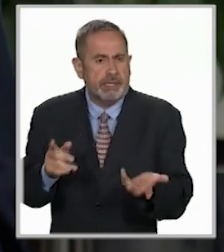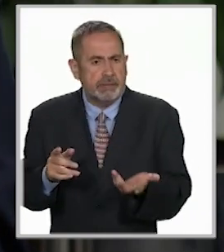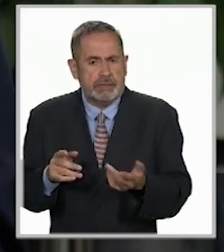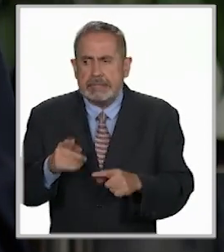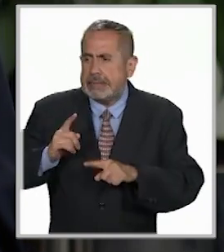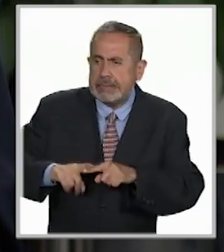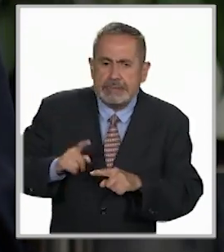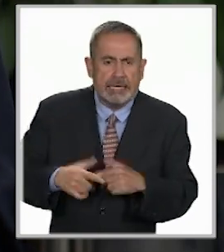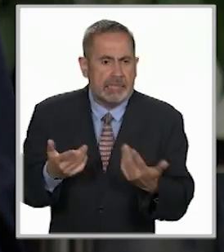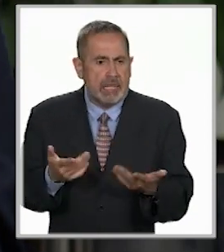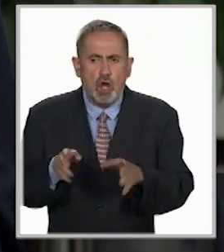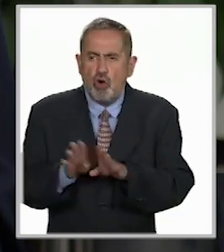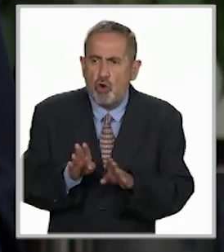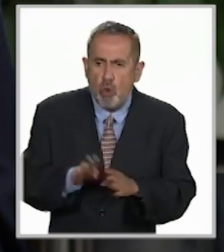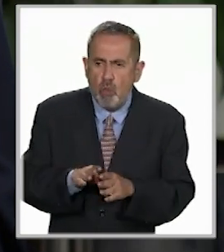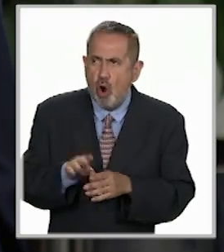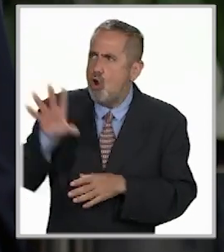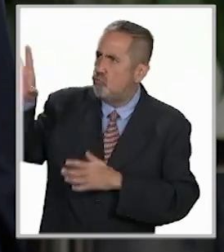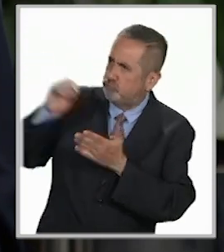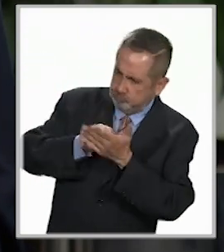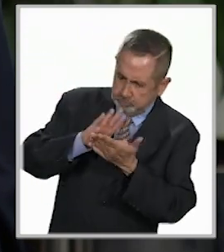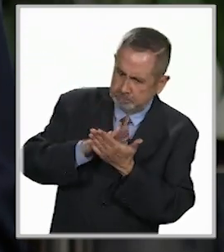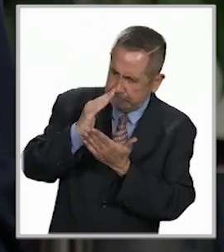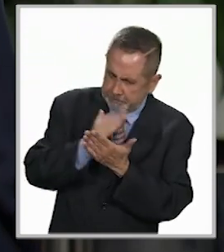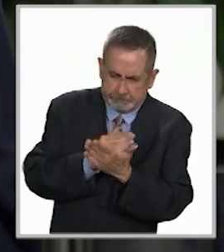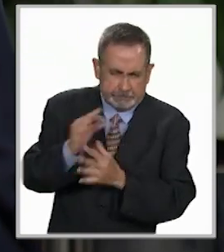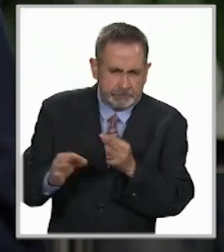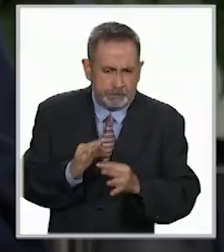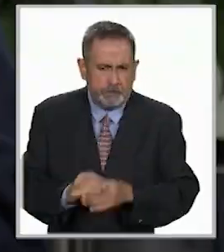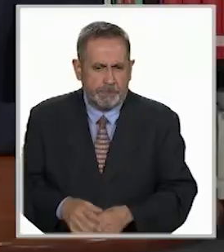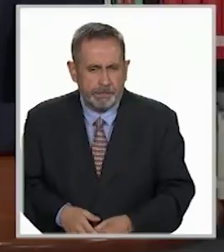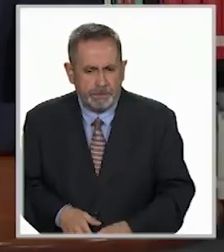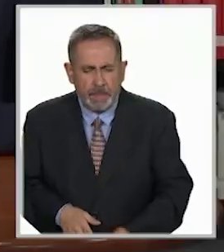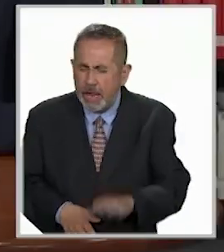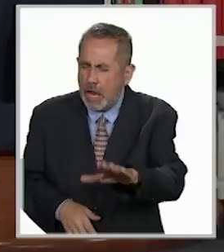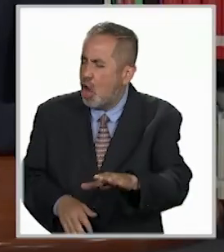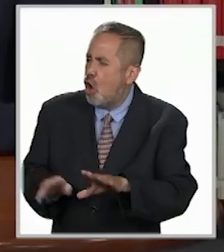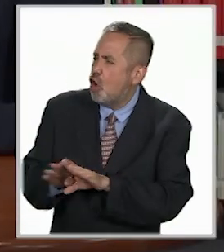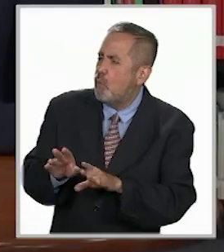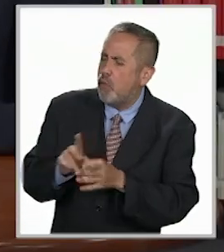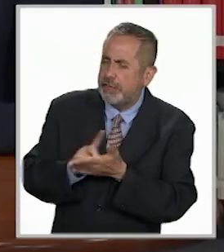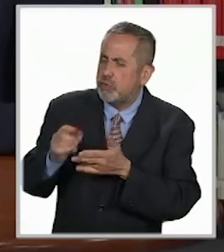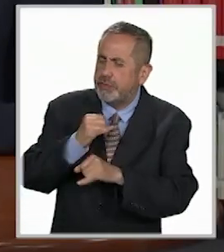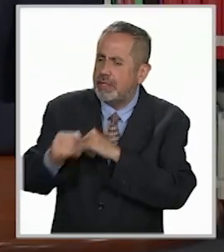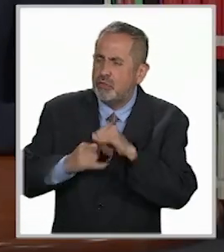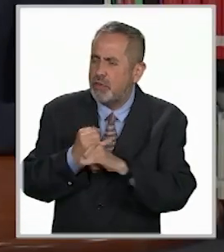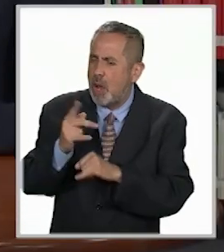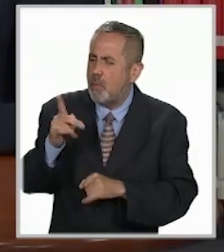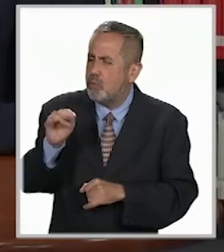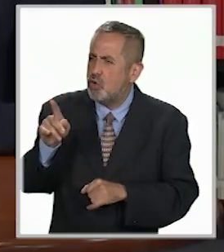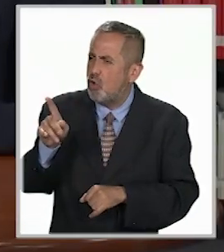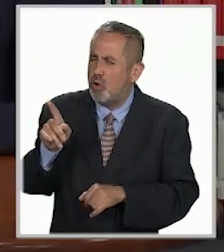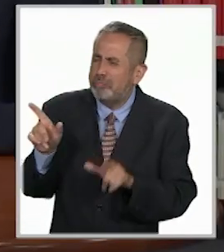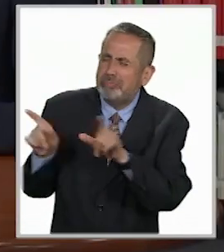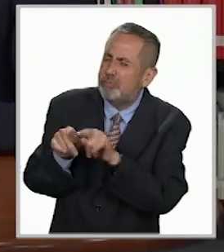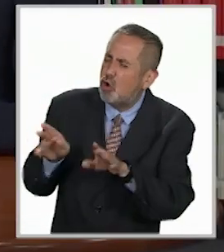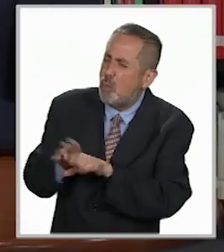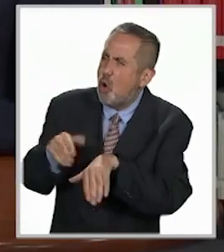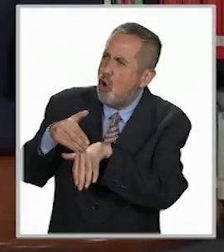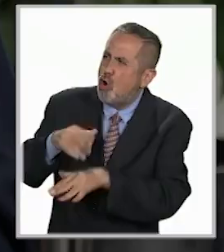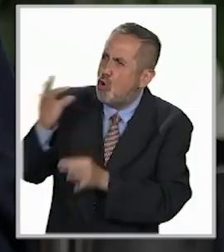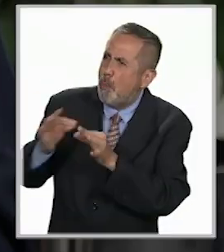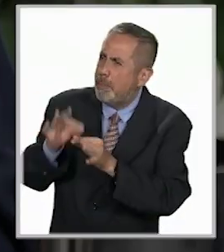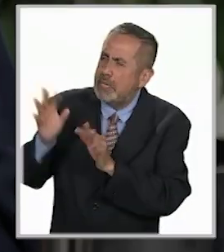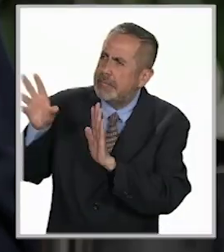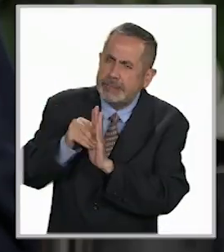¿dónde encontrarlo, cómo aplicarlo y cuándo aplicarlo? ¿Y cómo se aplica el derecho internacional público de forma muy breve? De forma